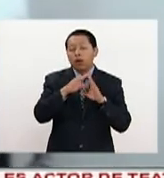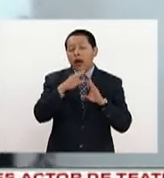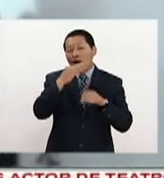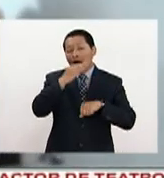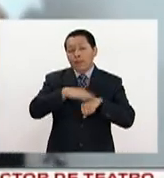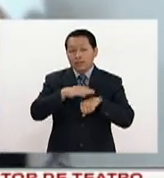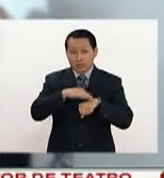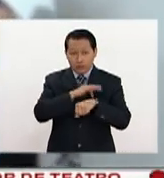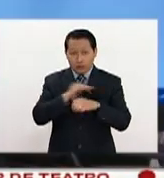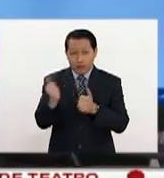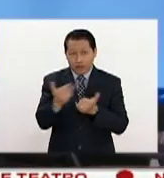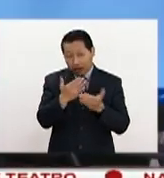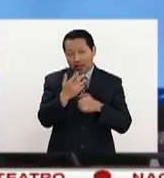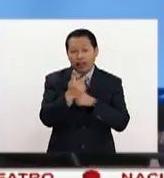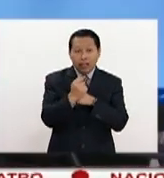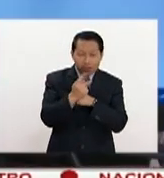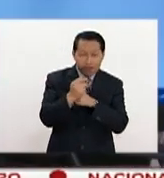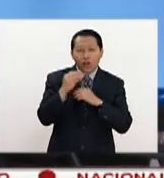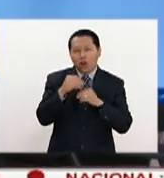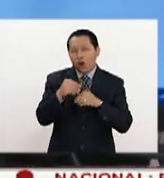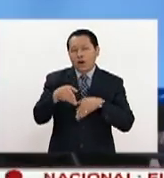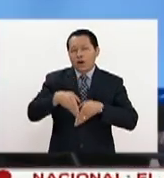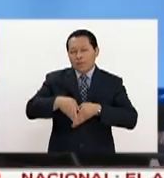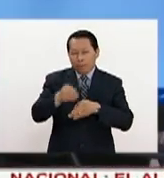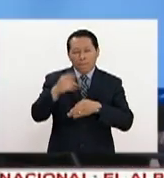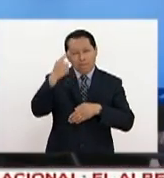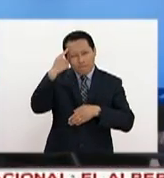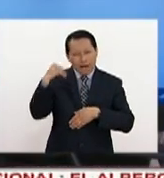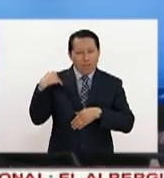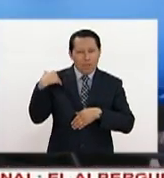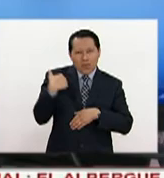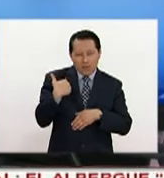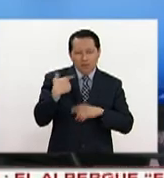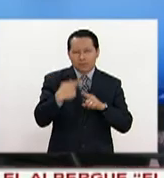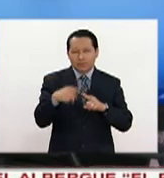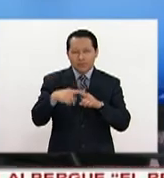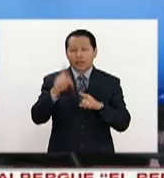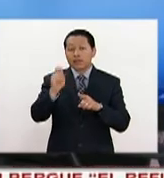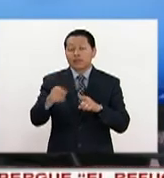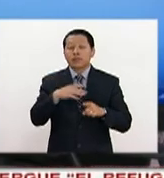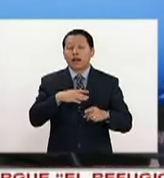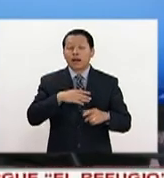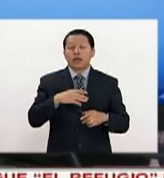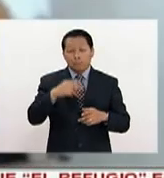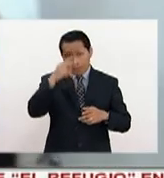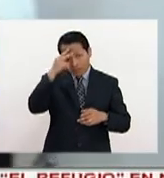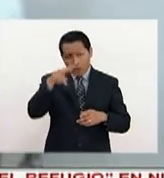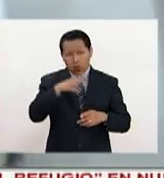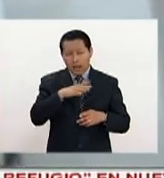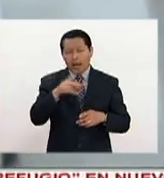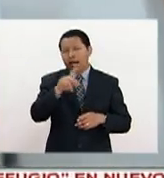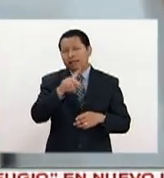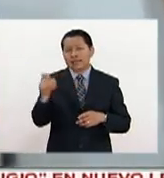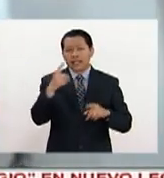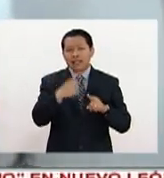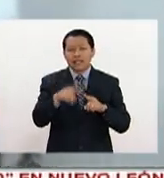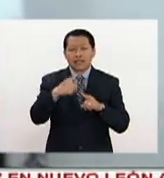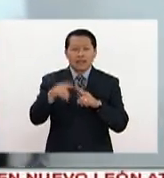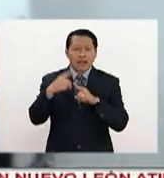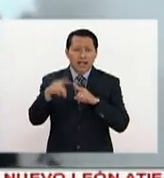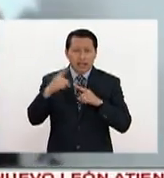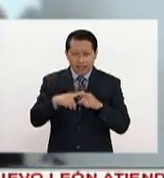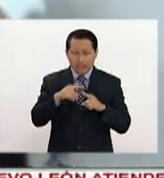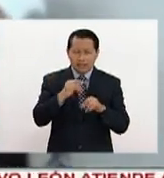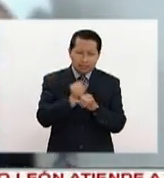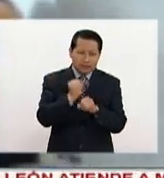la televisión o a las pasarelas. La Procuraduría informó que en México existen al menos 100 páginas de escorts.